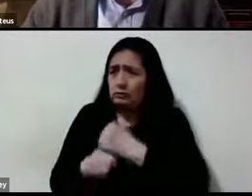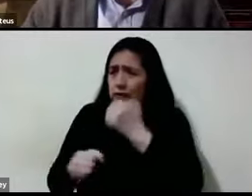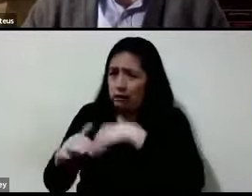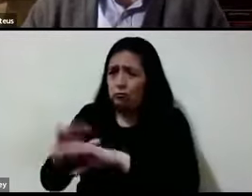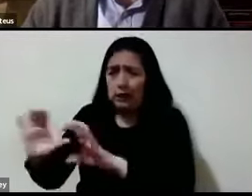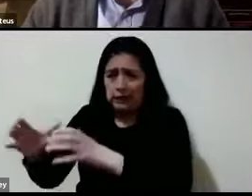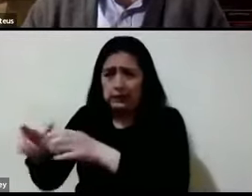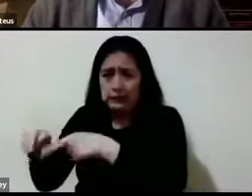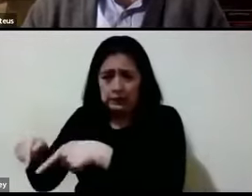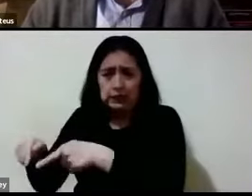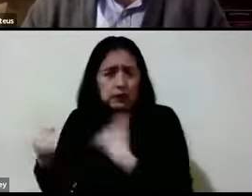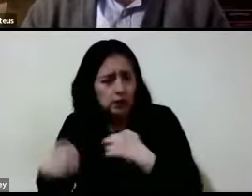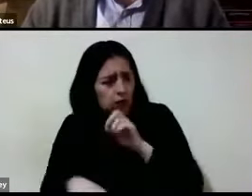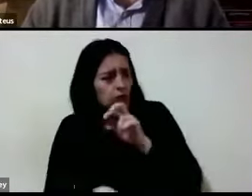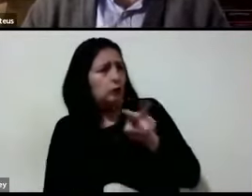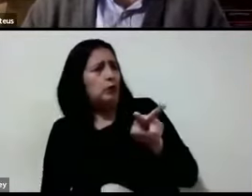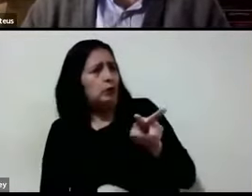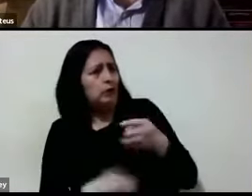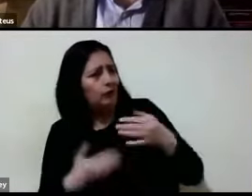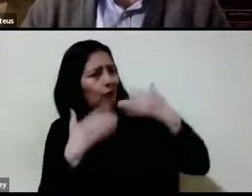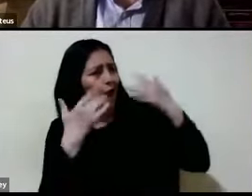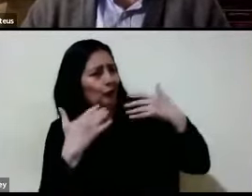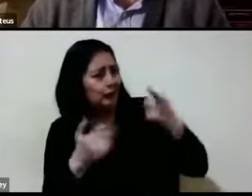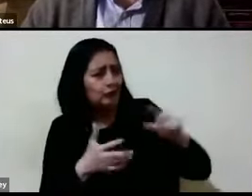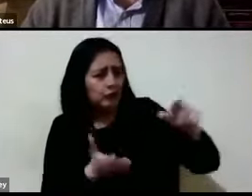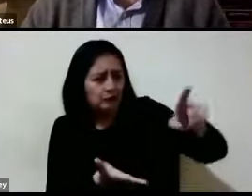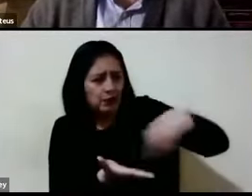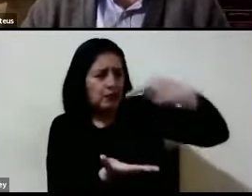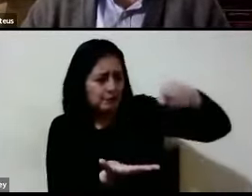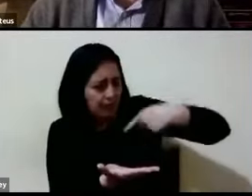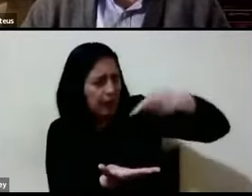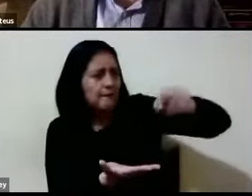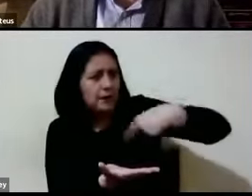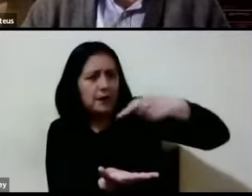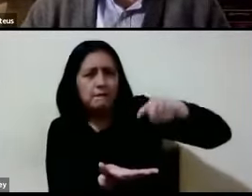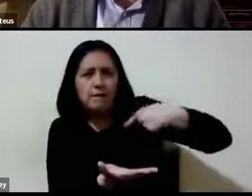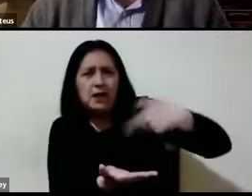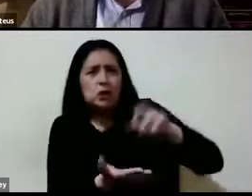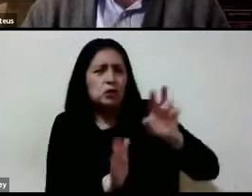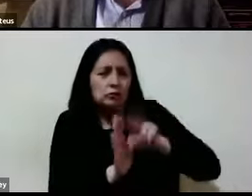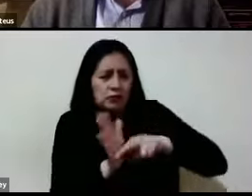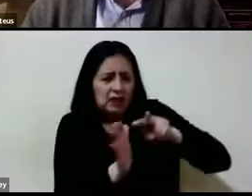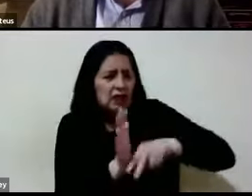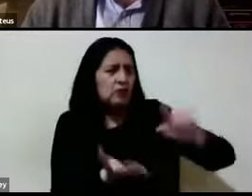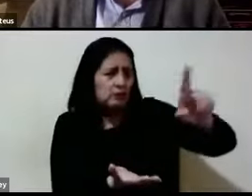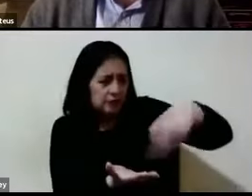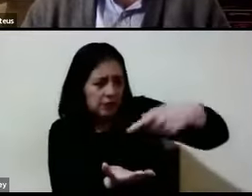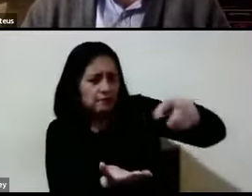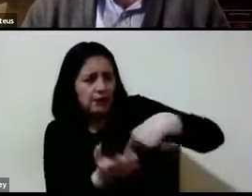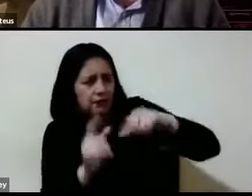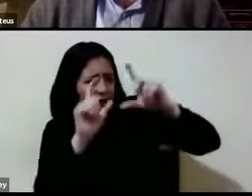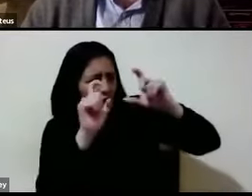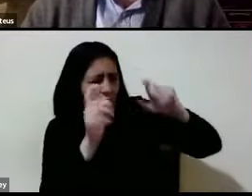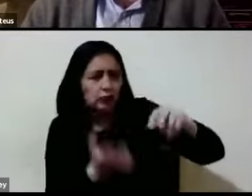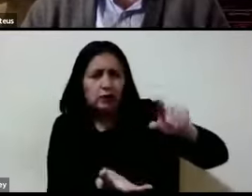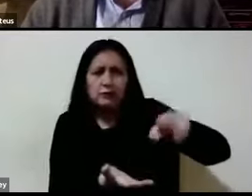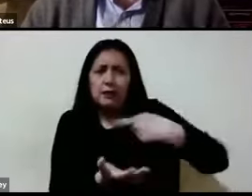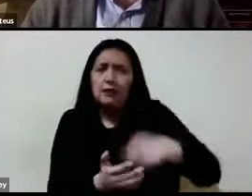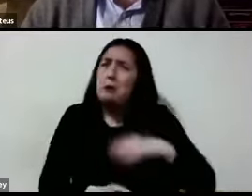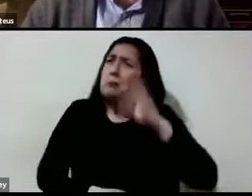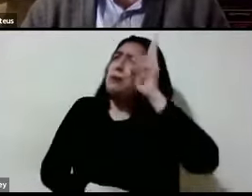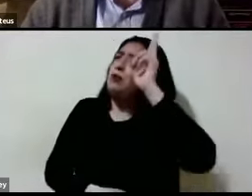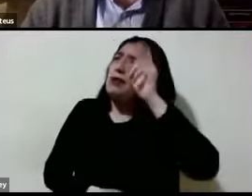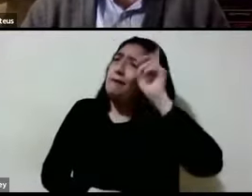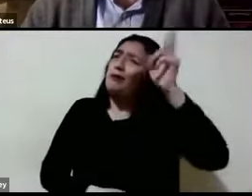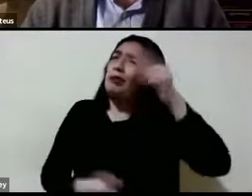y ahora los veo tan contentos enviándome sus videos, enviándome sus fotografías y diciéndome, Miss,